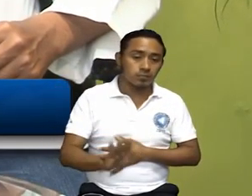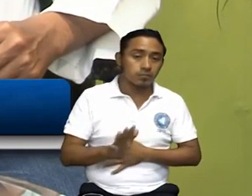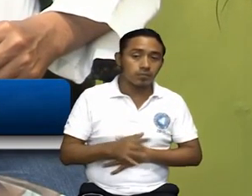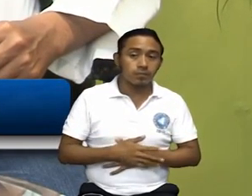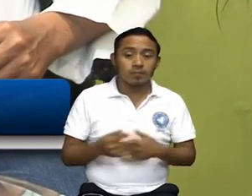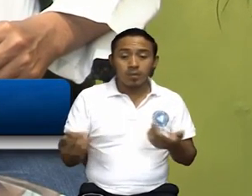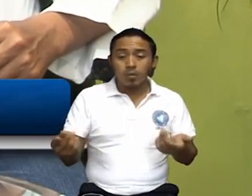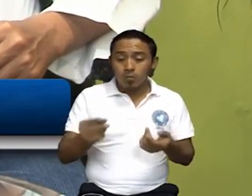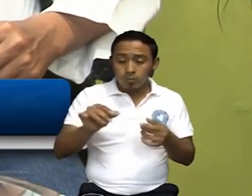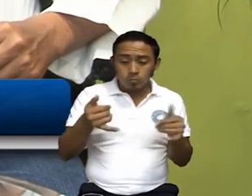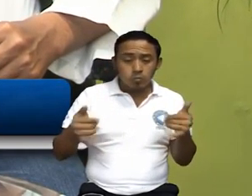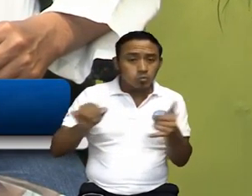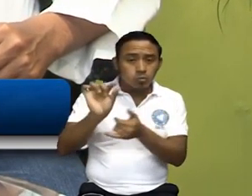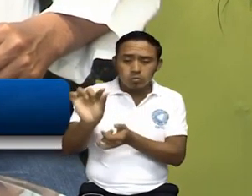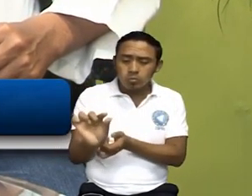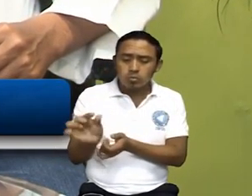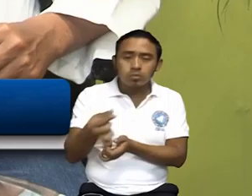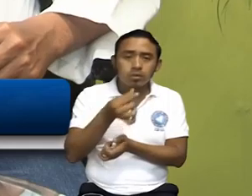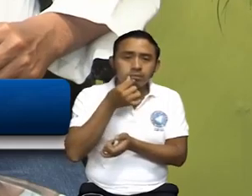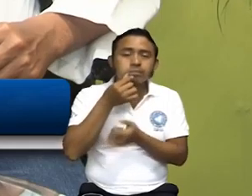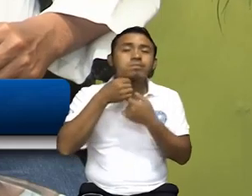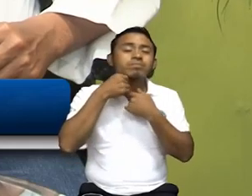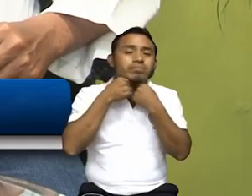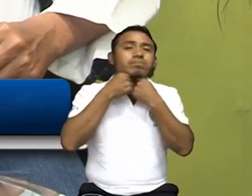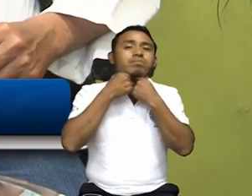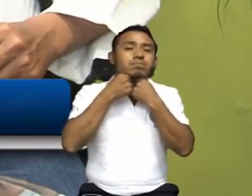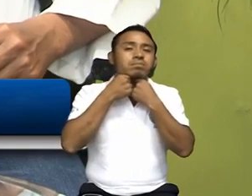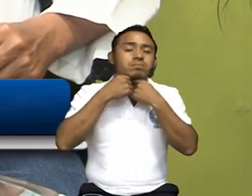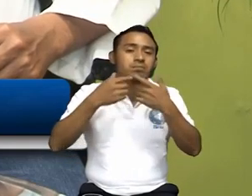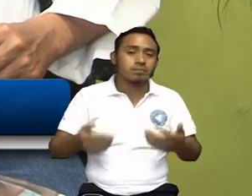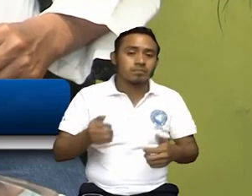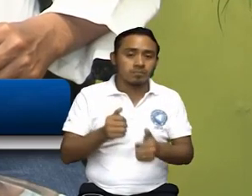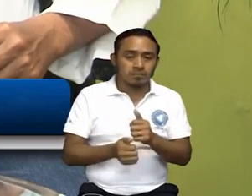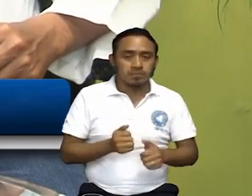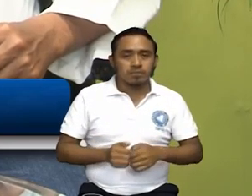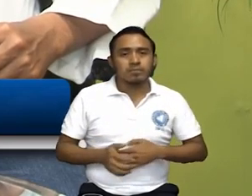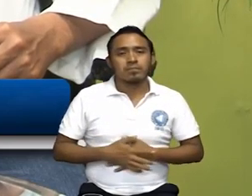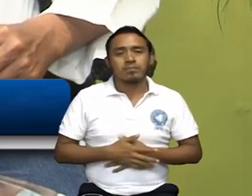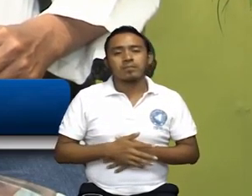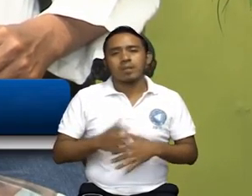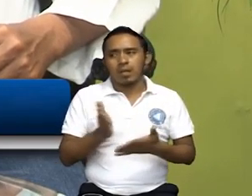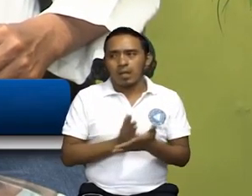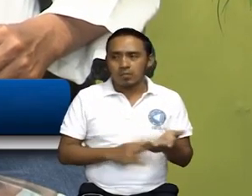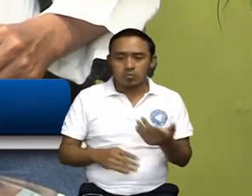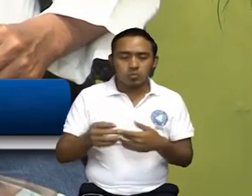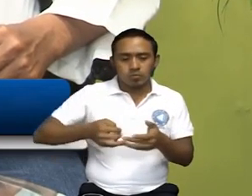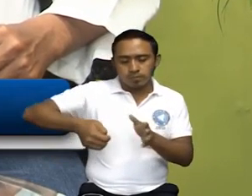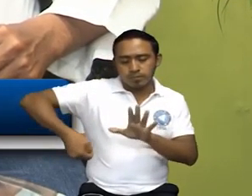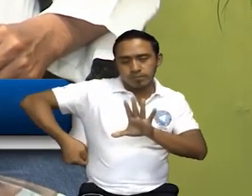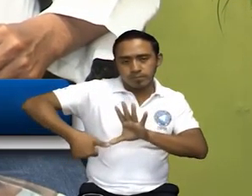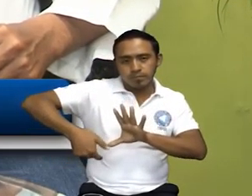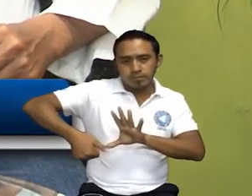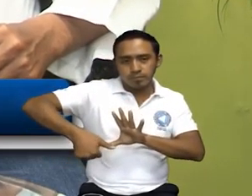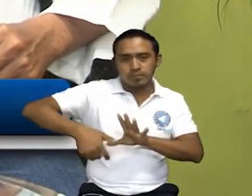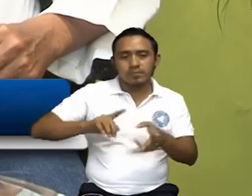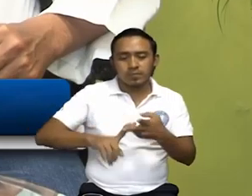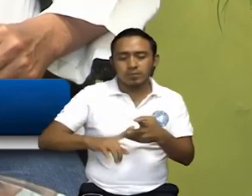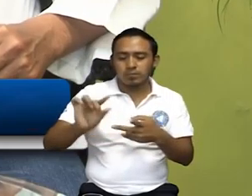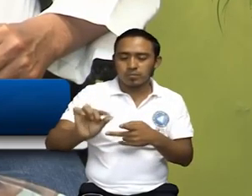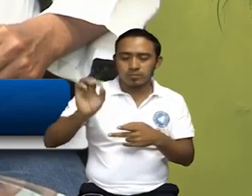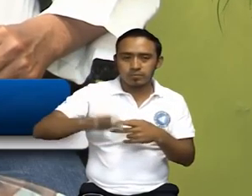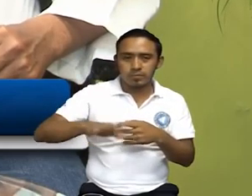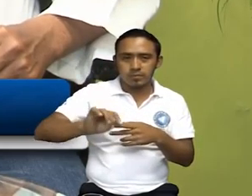son juguetes pequeños, ocurre este evento que es el atragantamiento, ¿verdad? Hay unos juguetes, las chibolas, las pelotitas